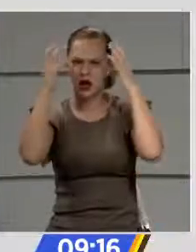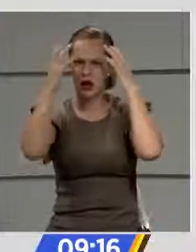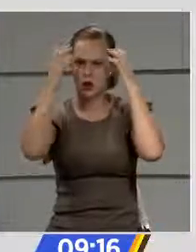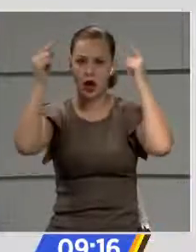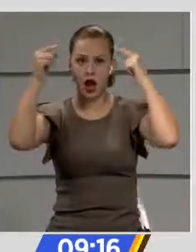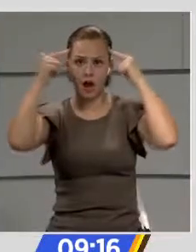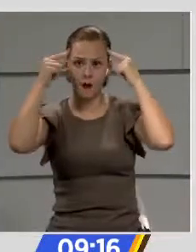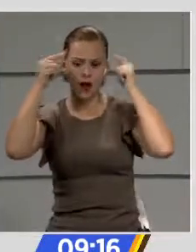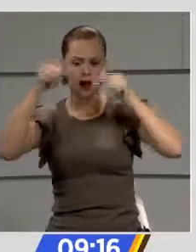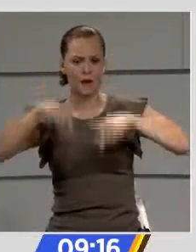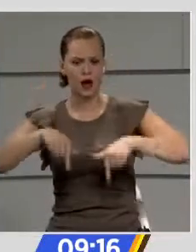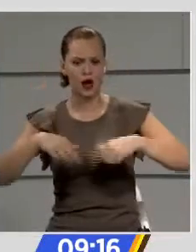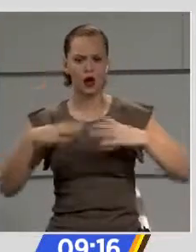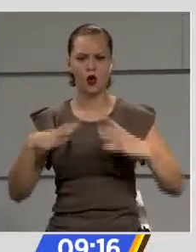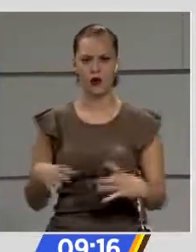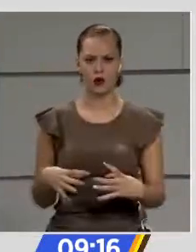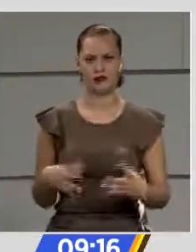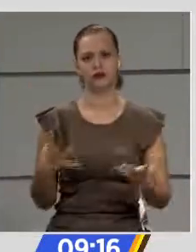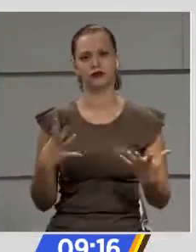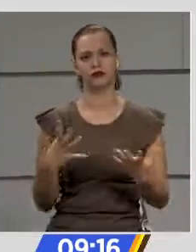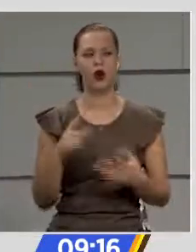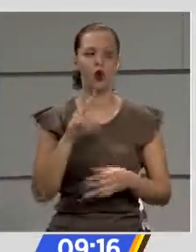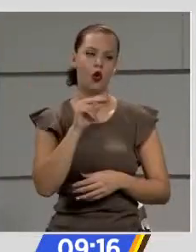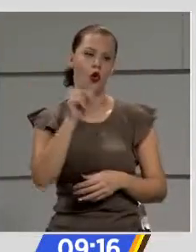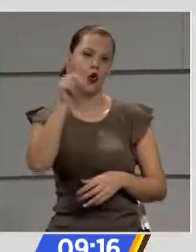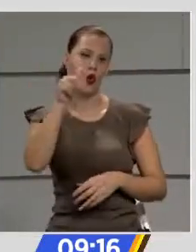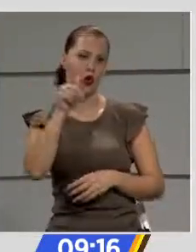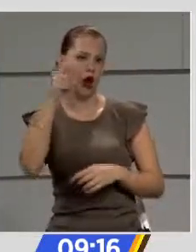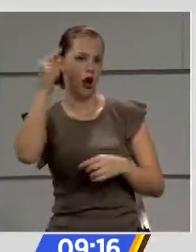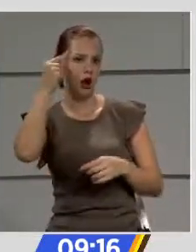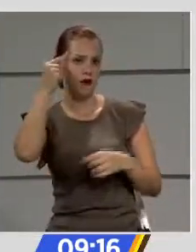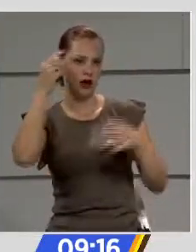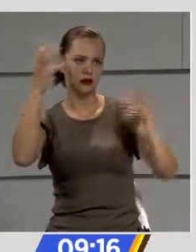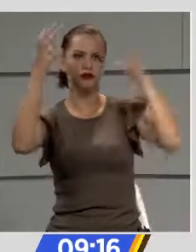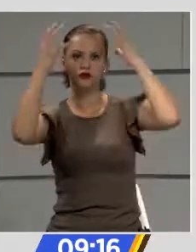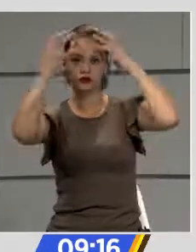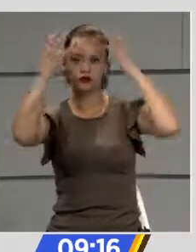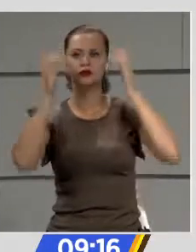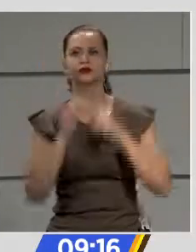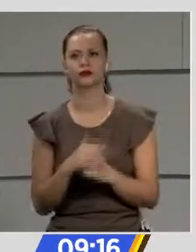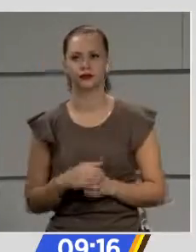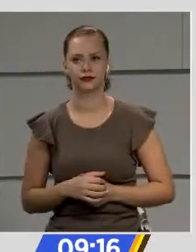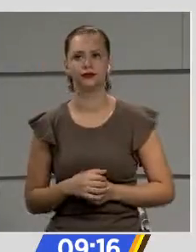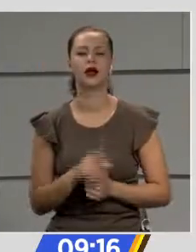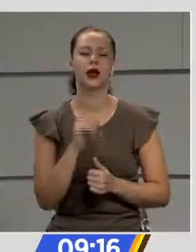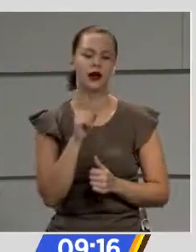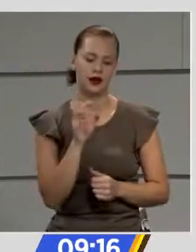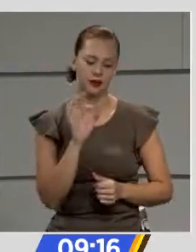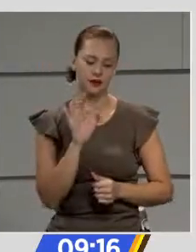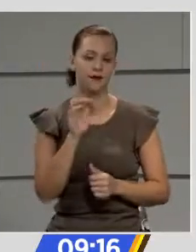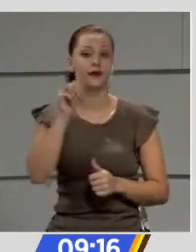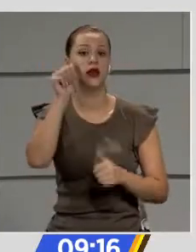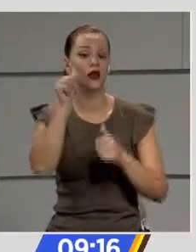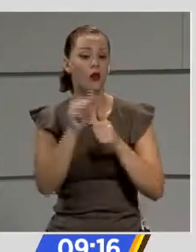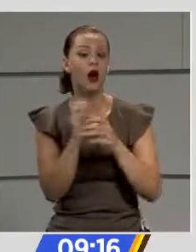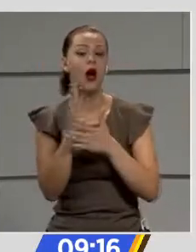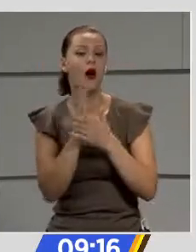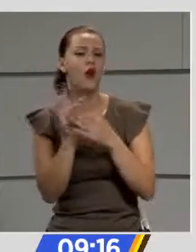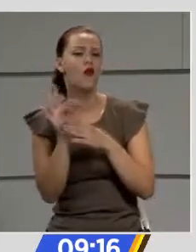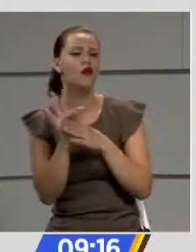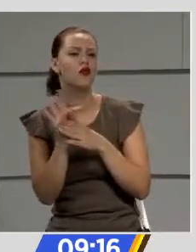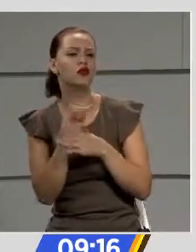las extremidades o en el tronco? Por supuesto que en nuestra cabeza. Ah, muy bien. Ahí va. ¿Recuerda alguna cerebro. De las funciones que